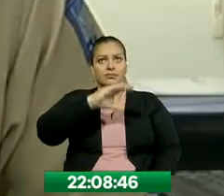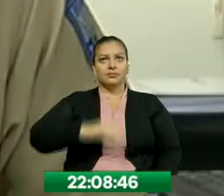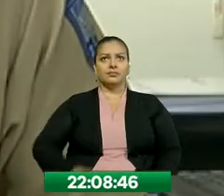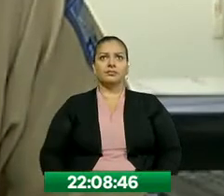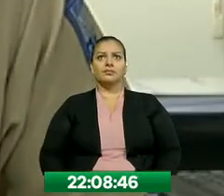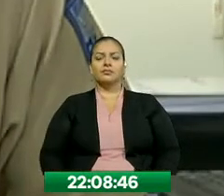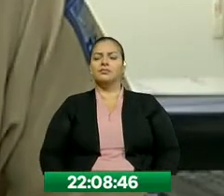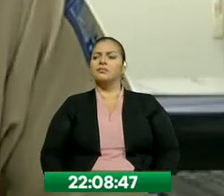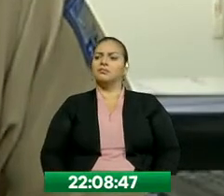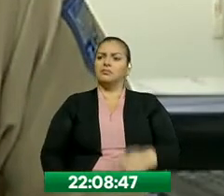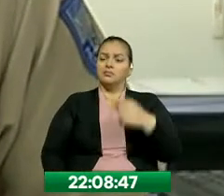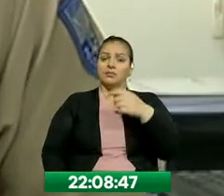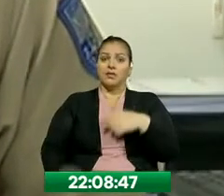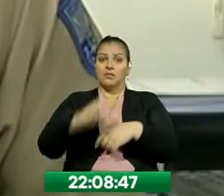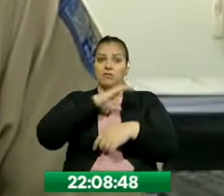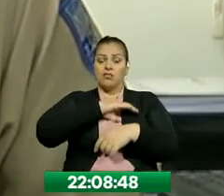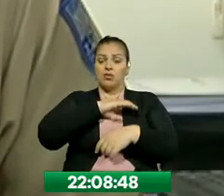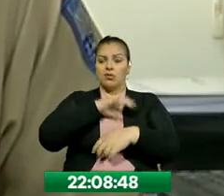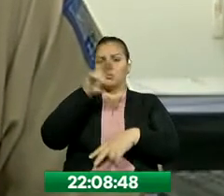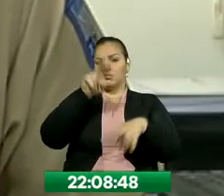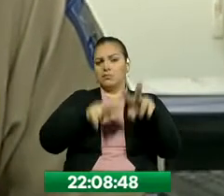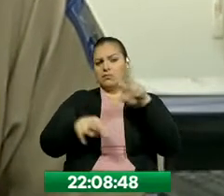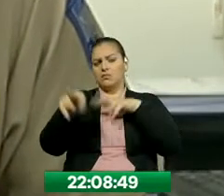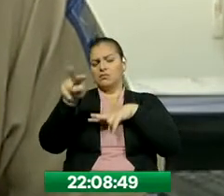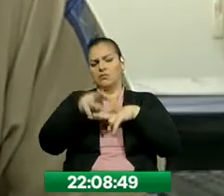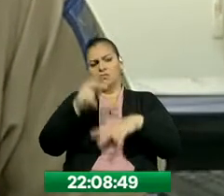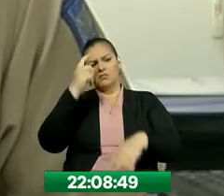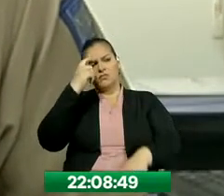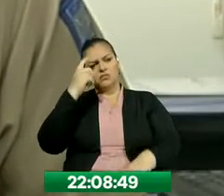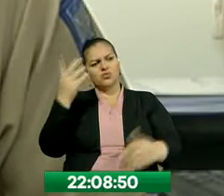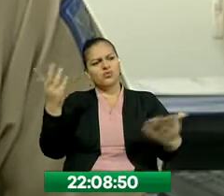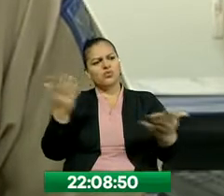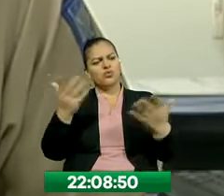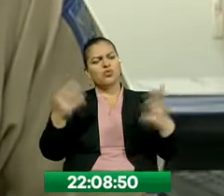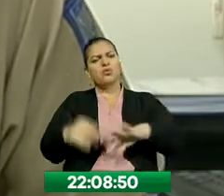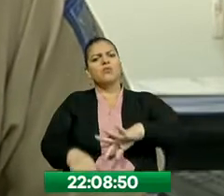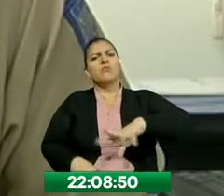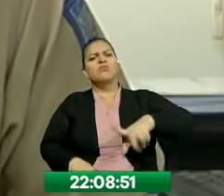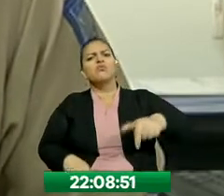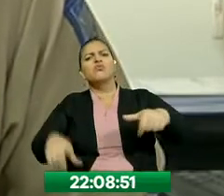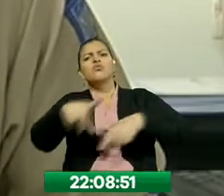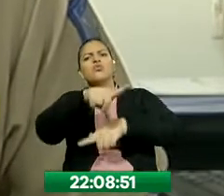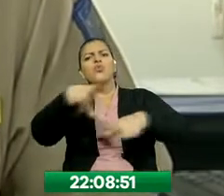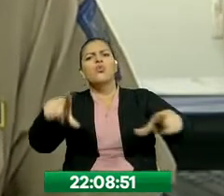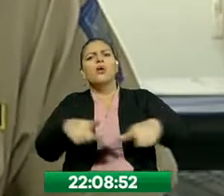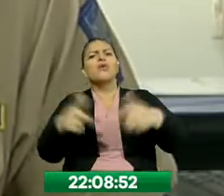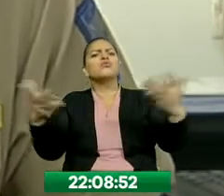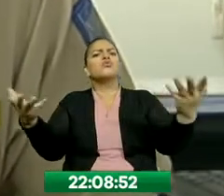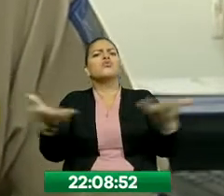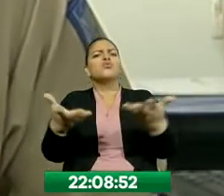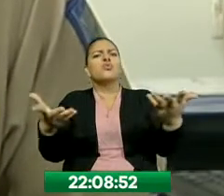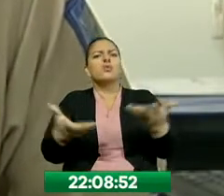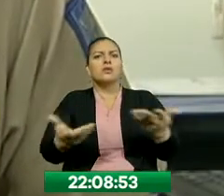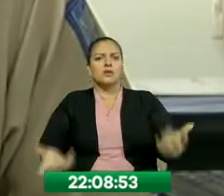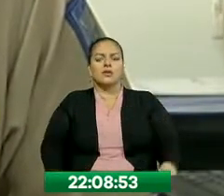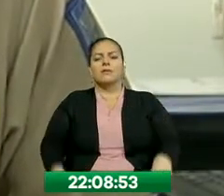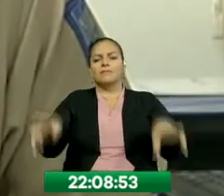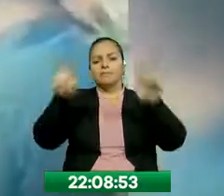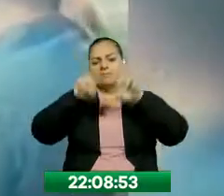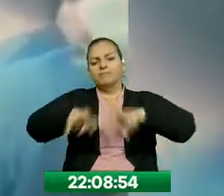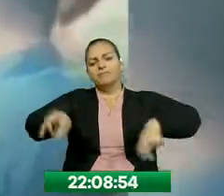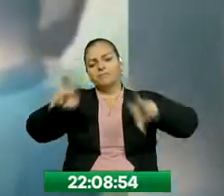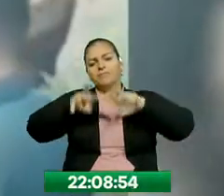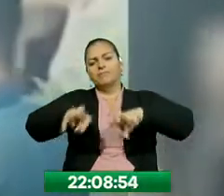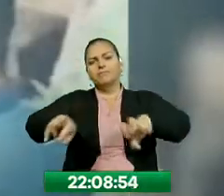dónde se inició este video, quién subió este video, y se está tratando de contactar con esa persona para que nos dé mayor